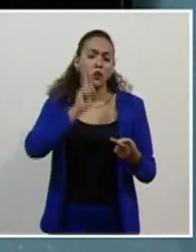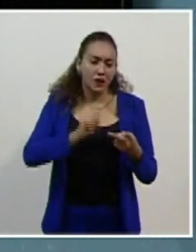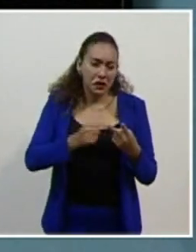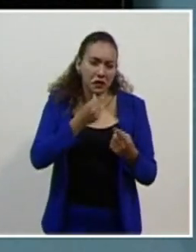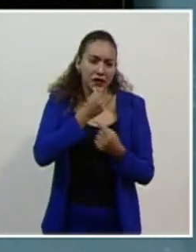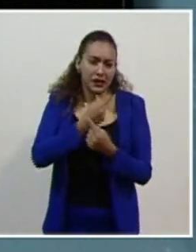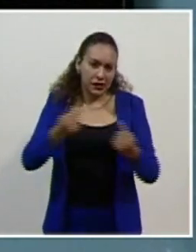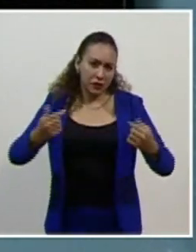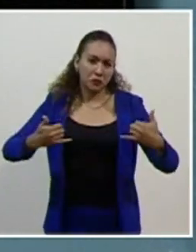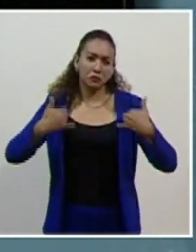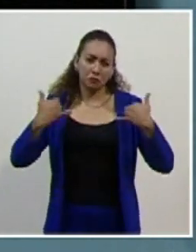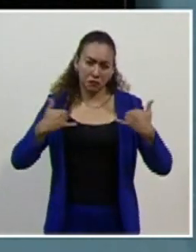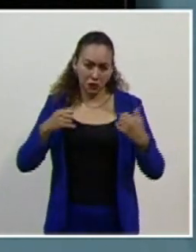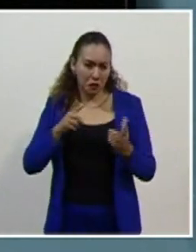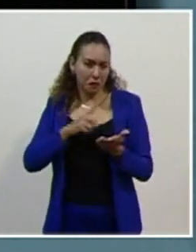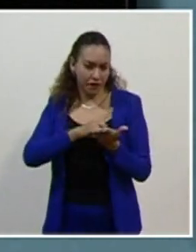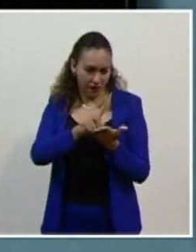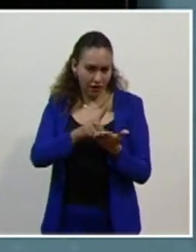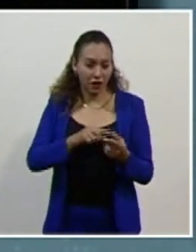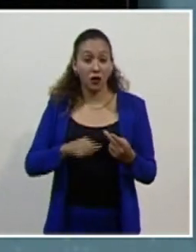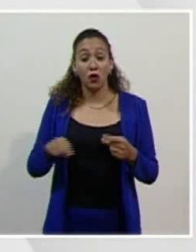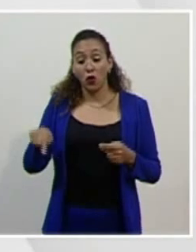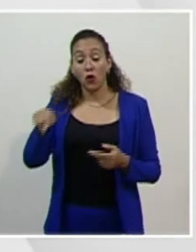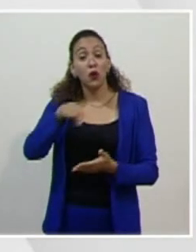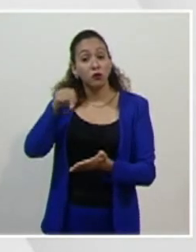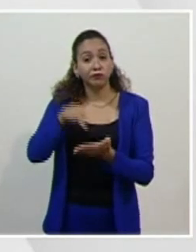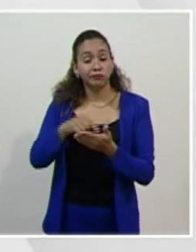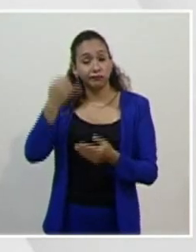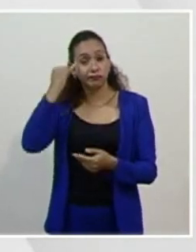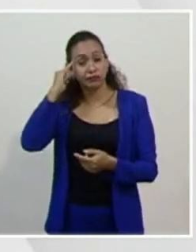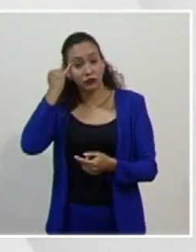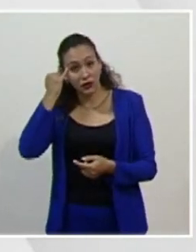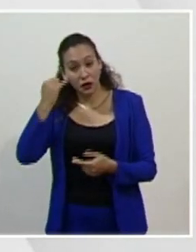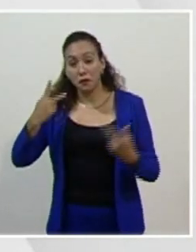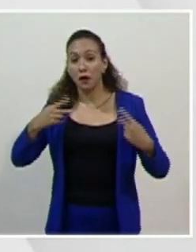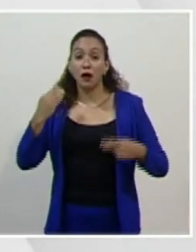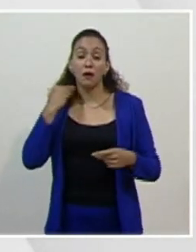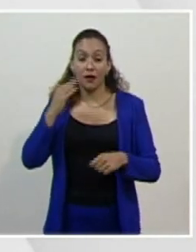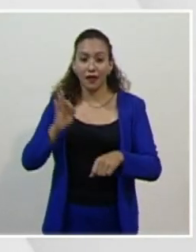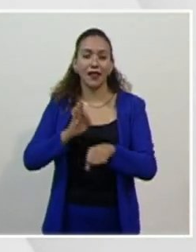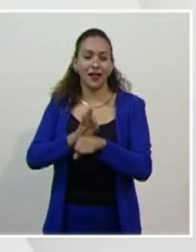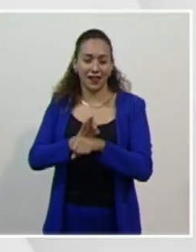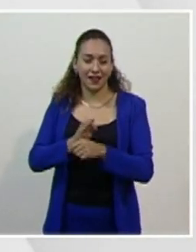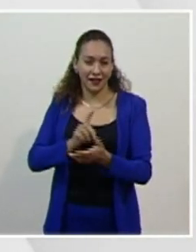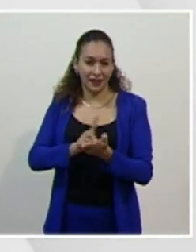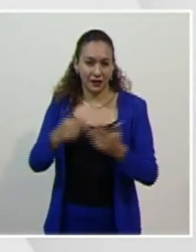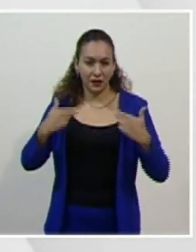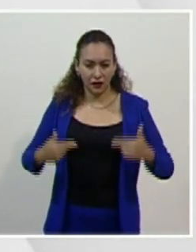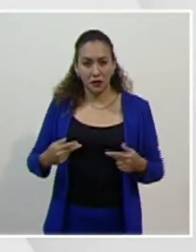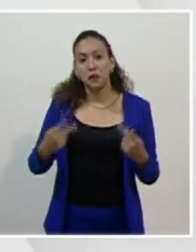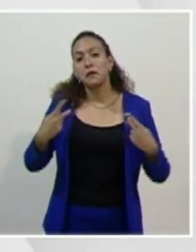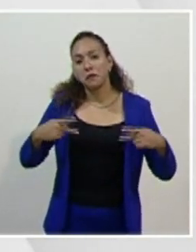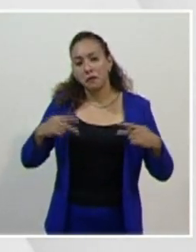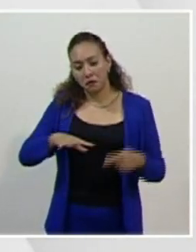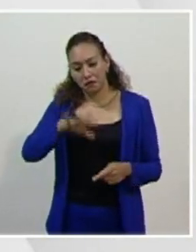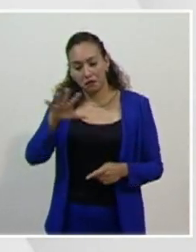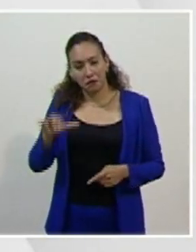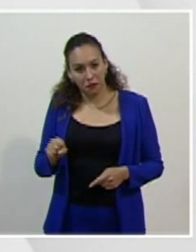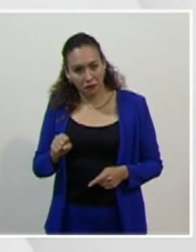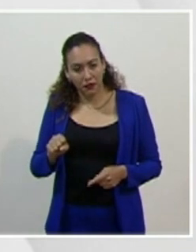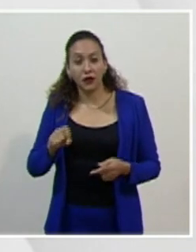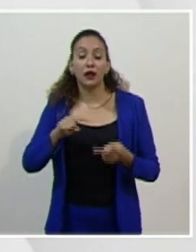niñas, niños y adolescentes, pueblos indígenas, defensores de derechos humanos, personas afrodescendientes, de la